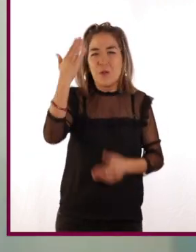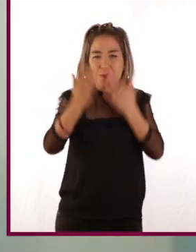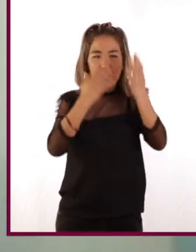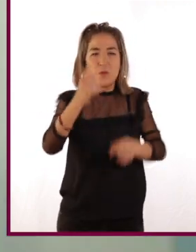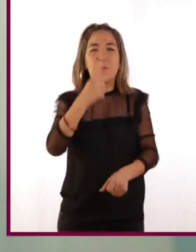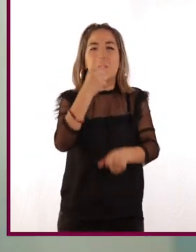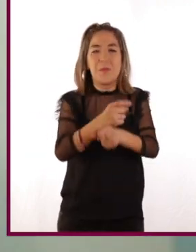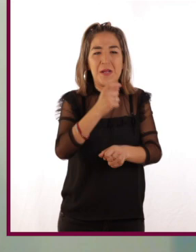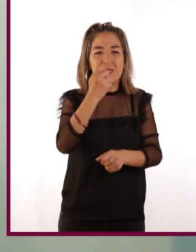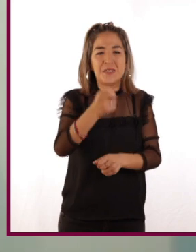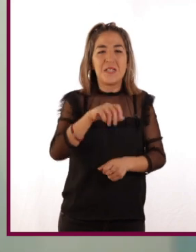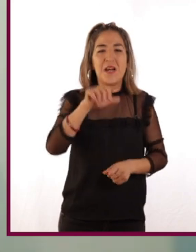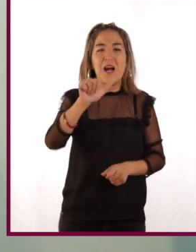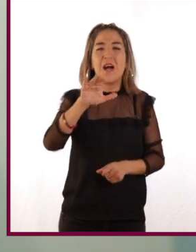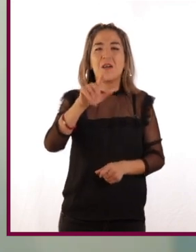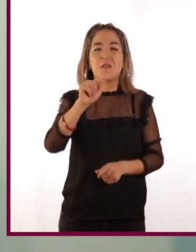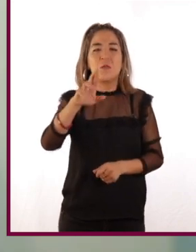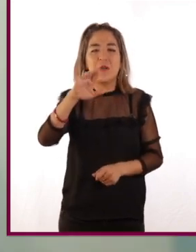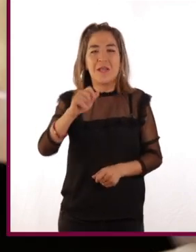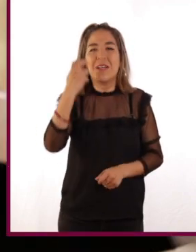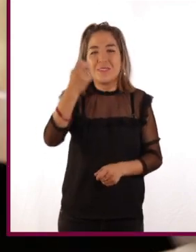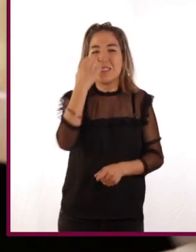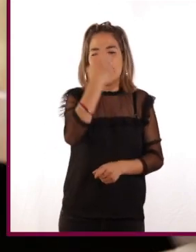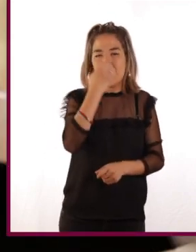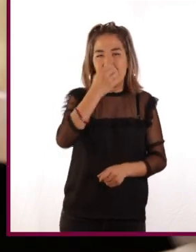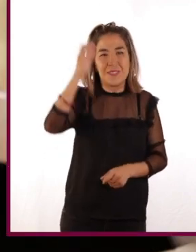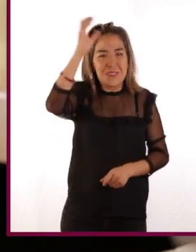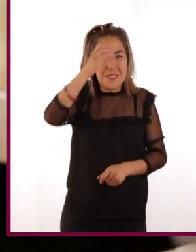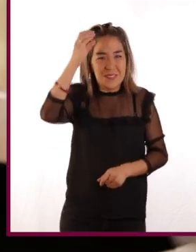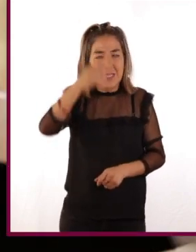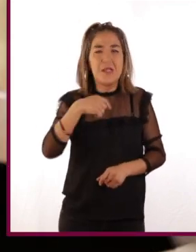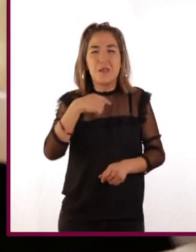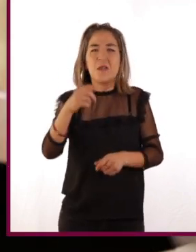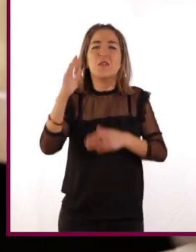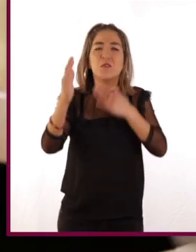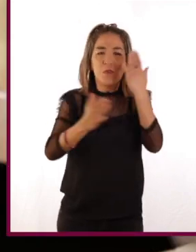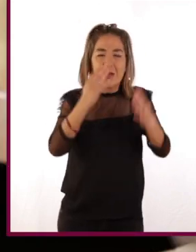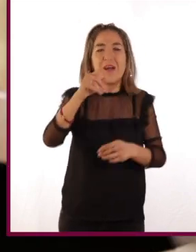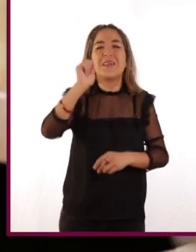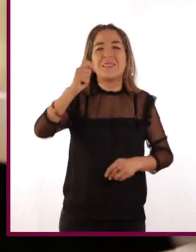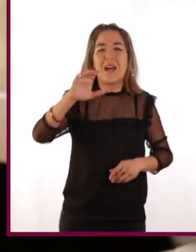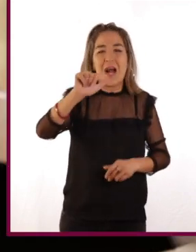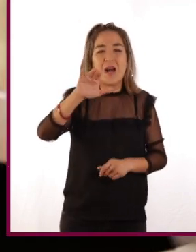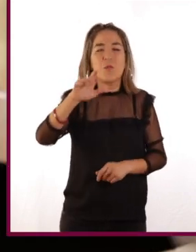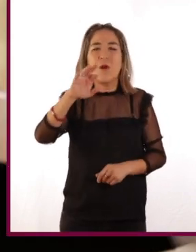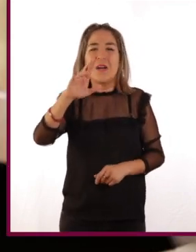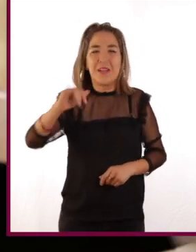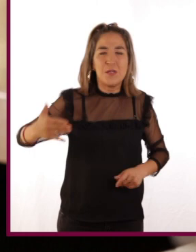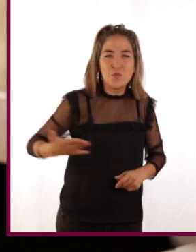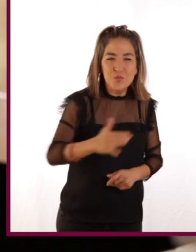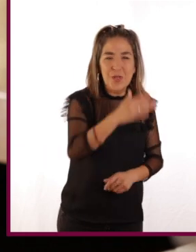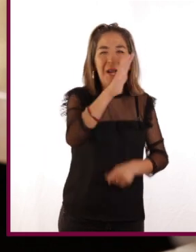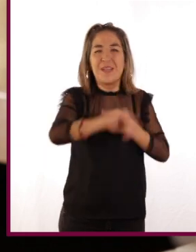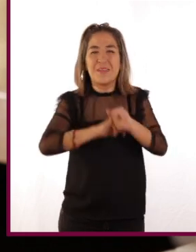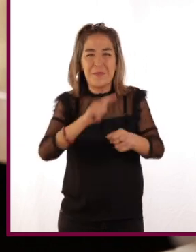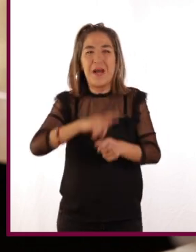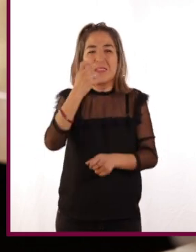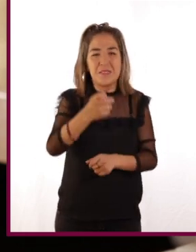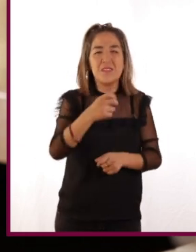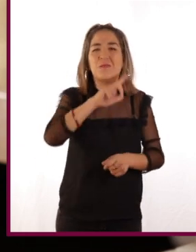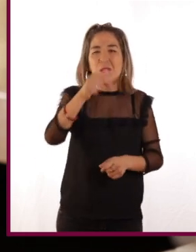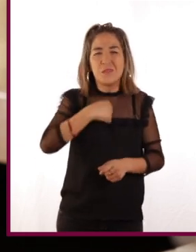Yo originalmente entré a estudiar actuaría, ahí en la Facultad de Ciencias, entonces estudié actuaría, pero estando en la